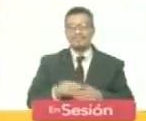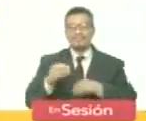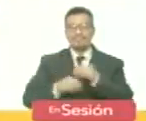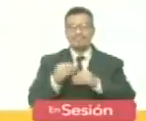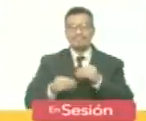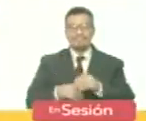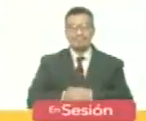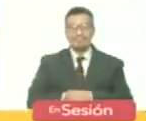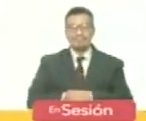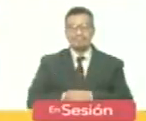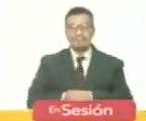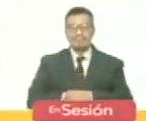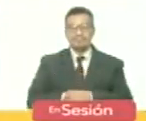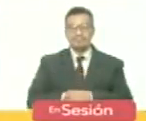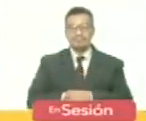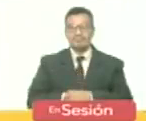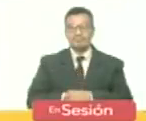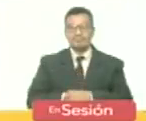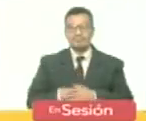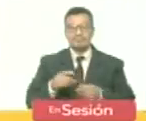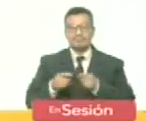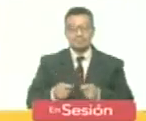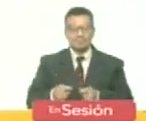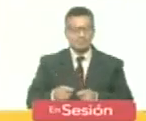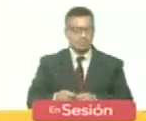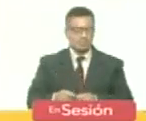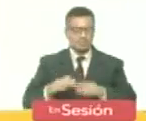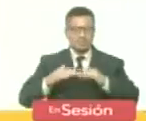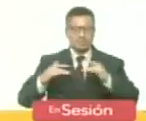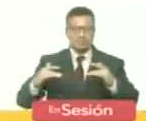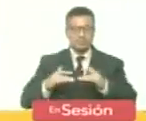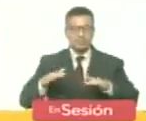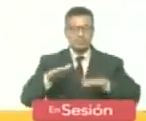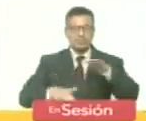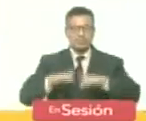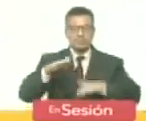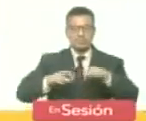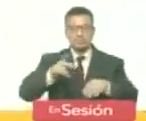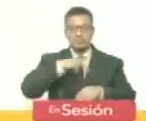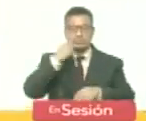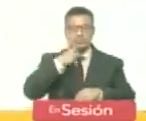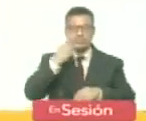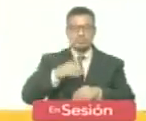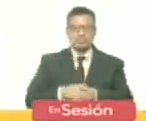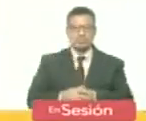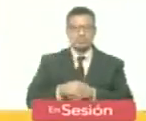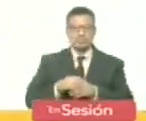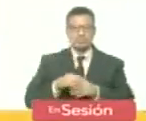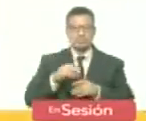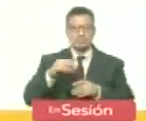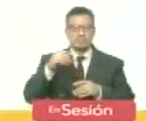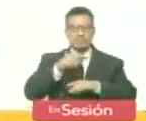tratar de horadarle el piso a la estabilidad política y social de la nación.